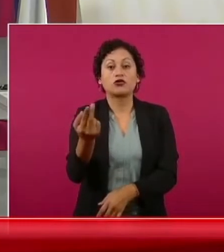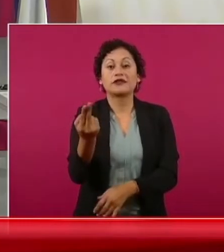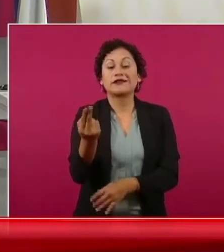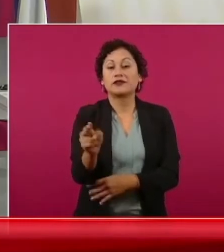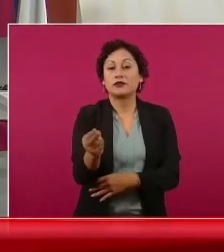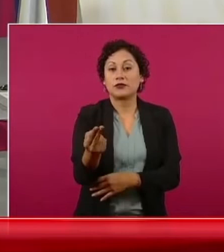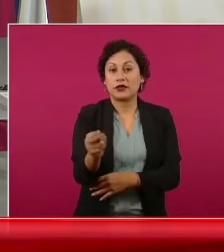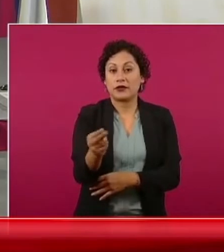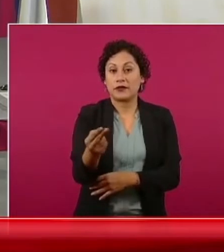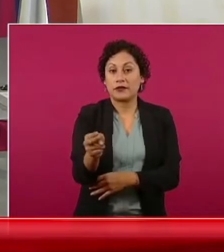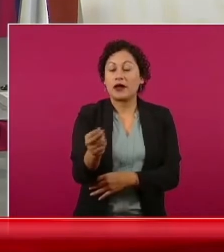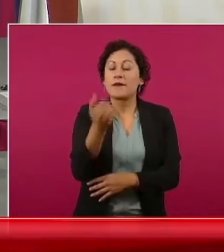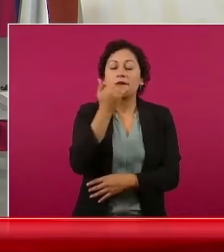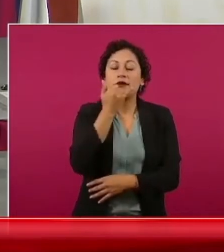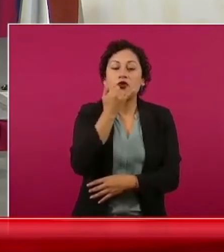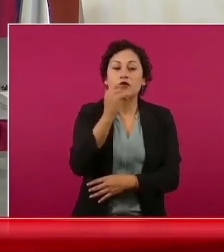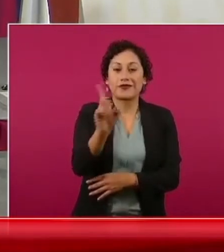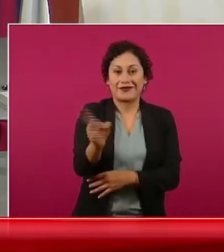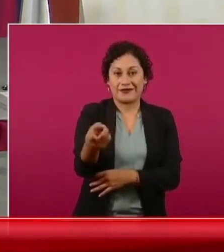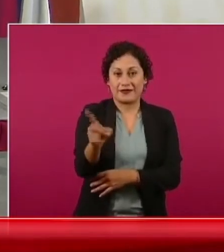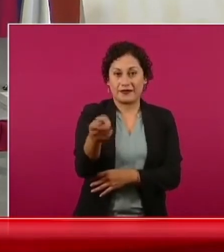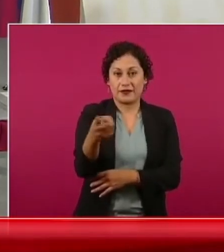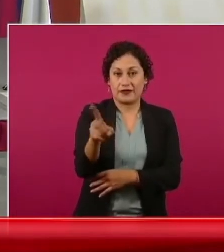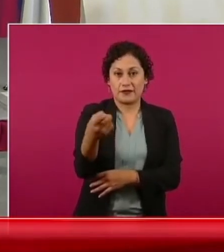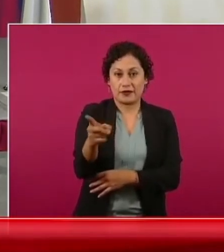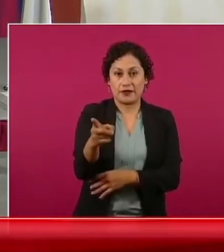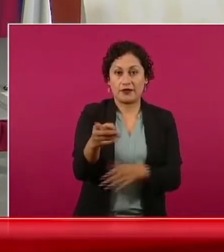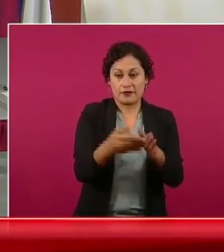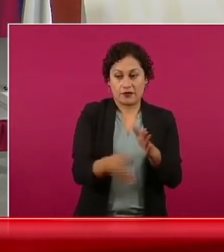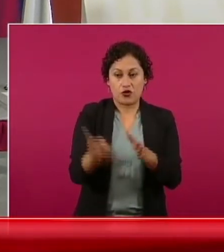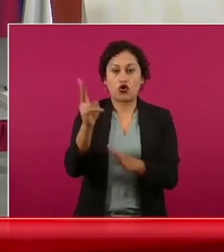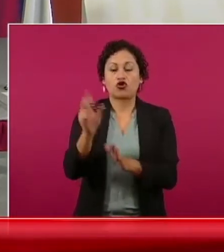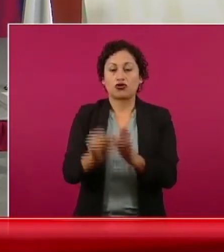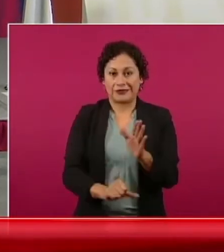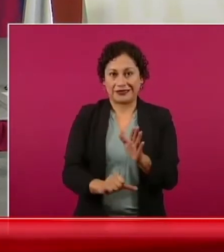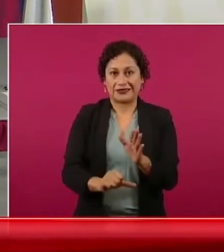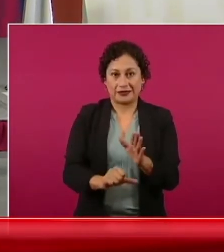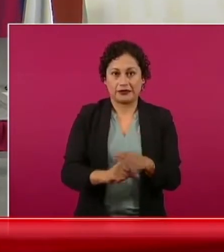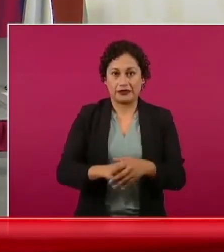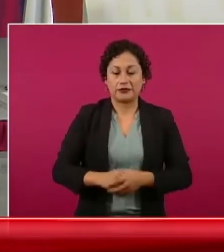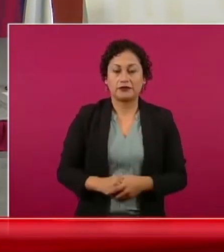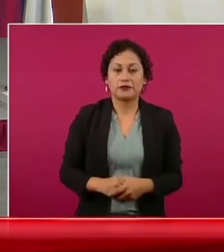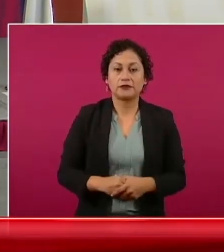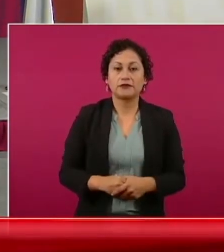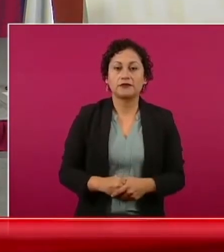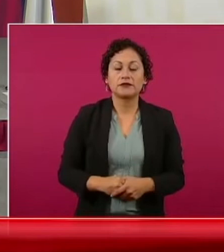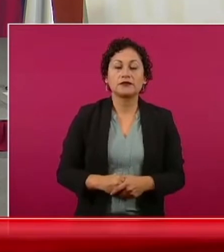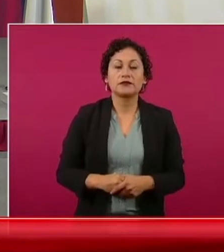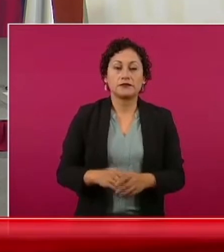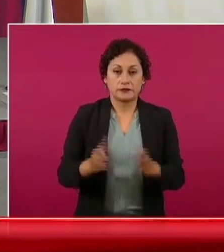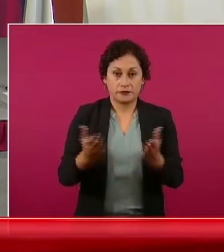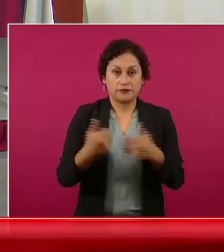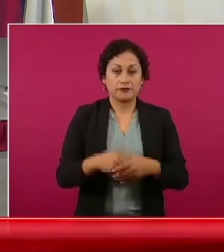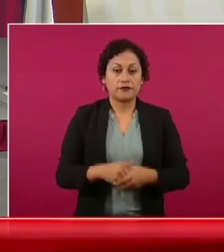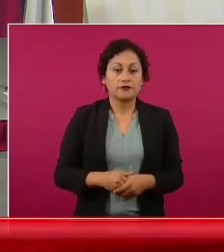que de diciembre dos meses después adelante